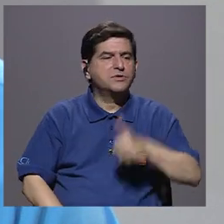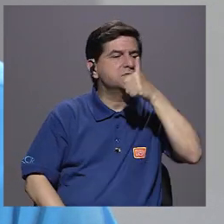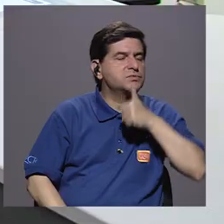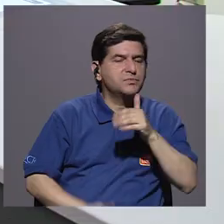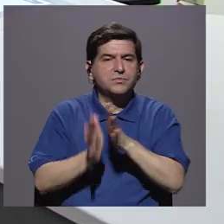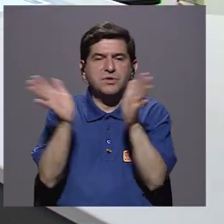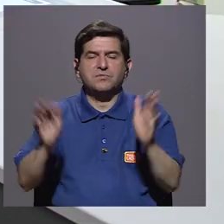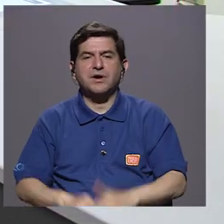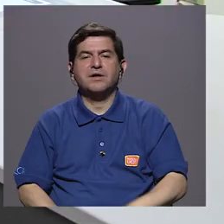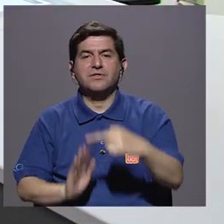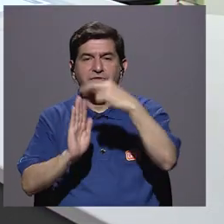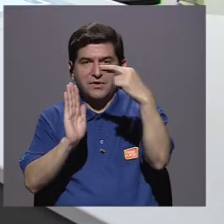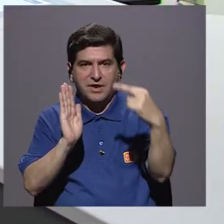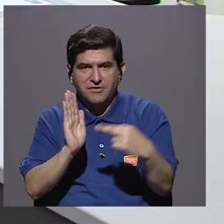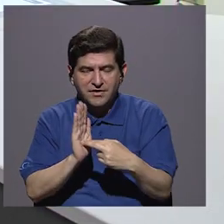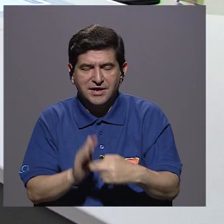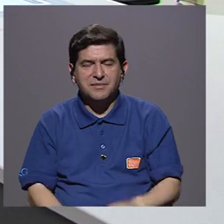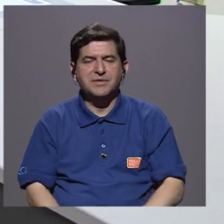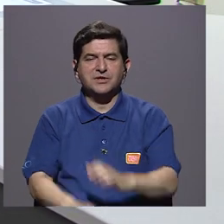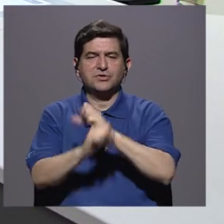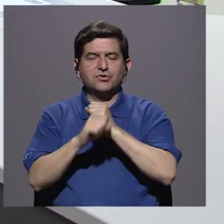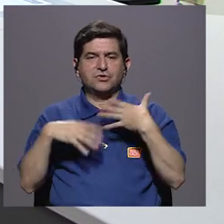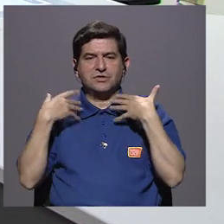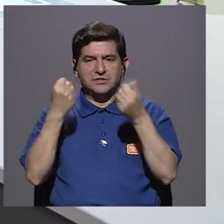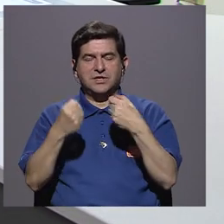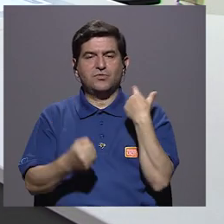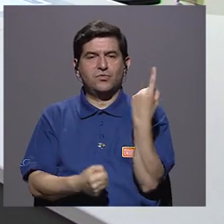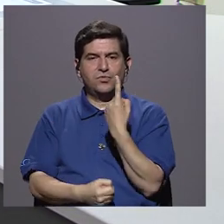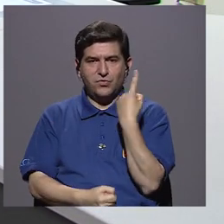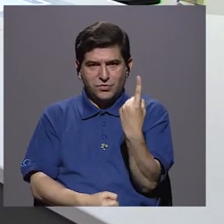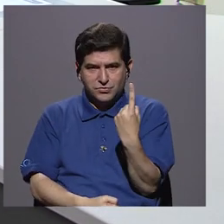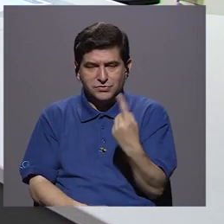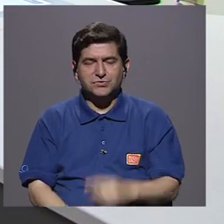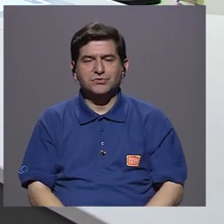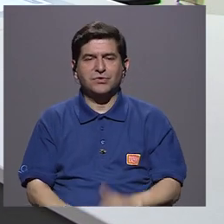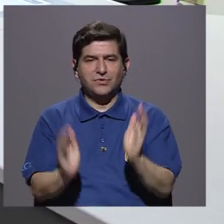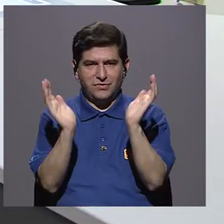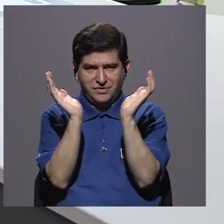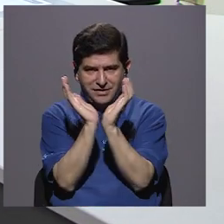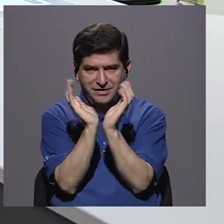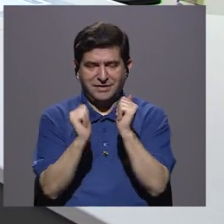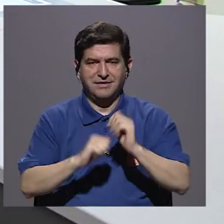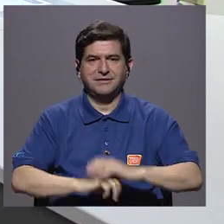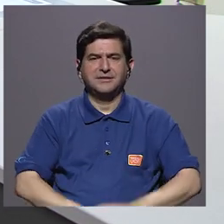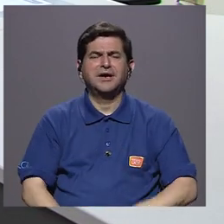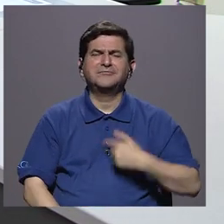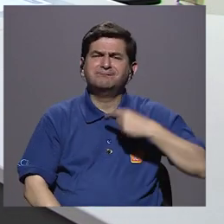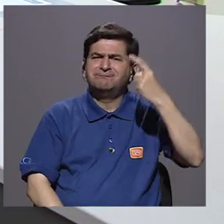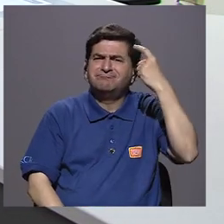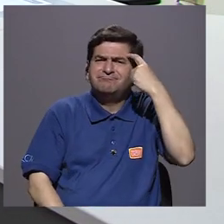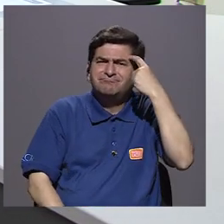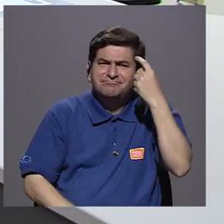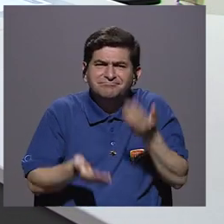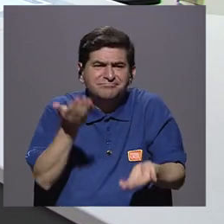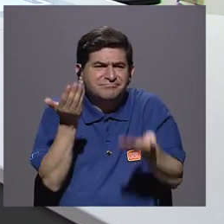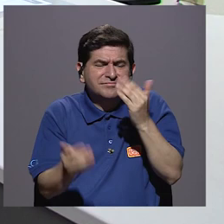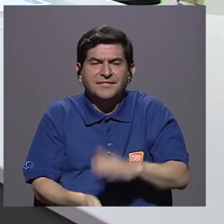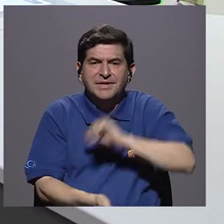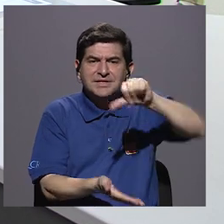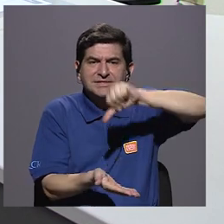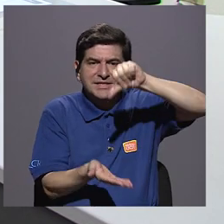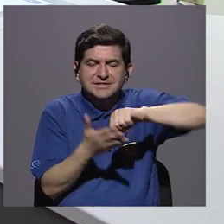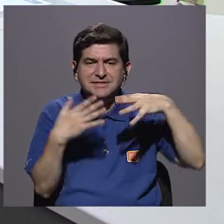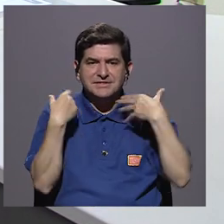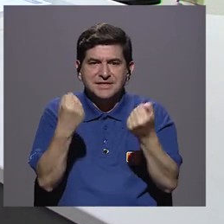Uh-huh. El reglamento de seguro de salud es solo de la caja. Ok, porque es del seguro. Porque es del propio centro. Sí. Y después me imagino que los